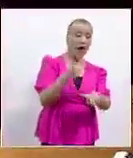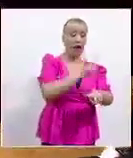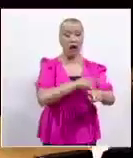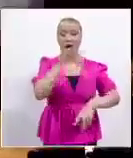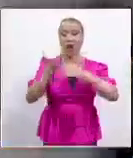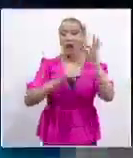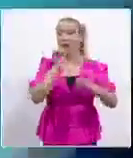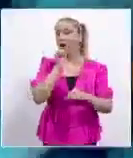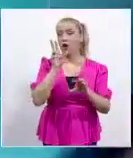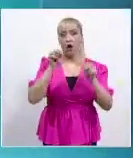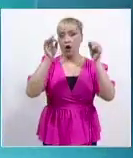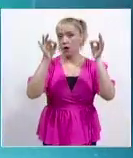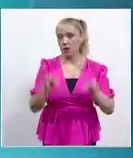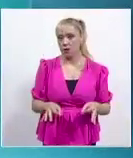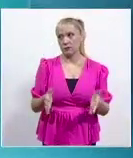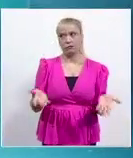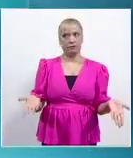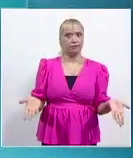precampañas.